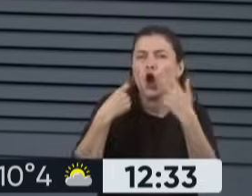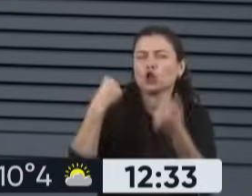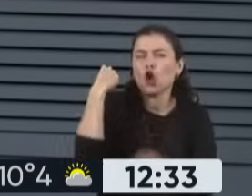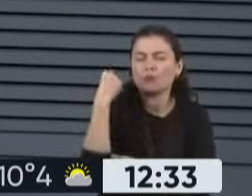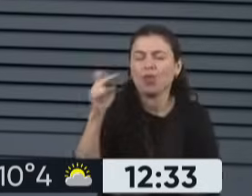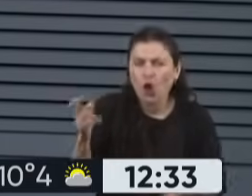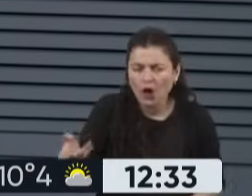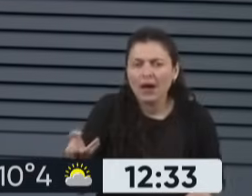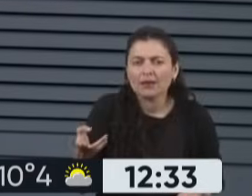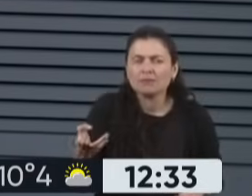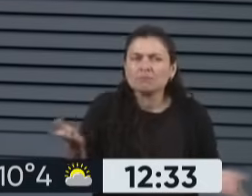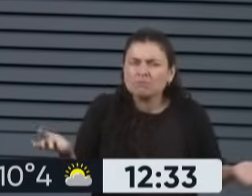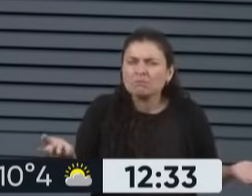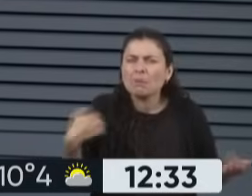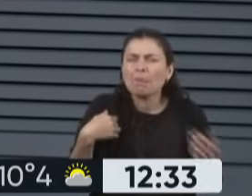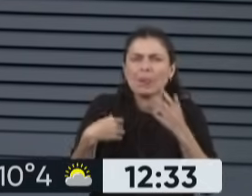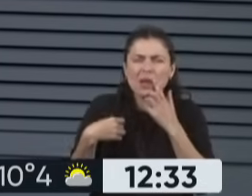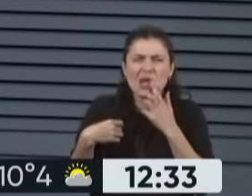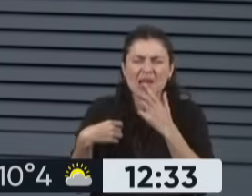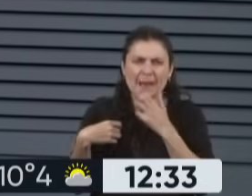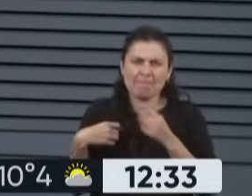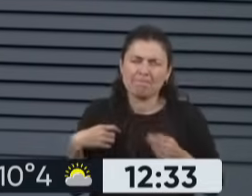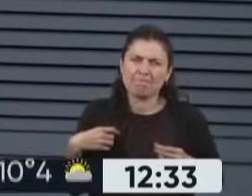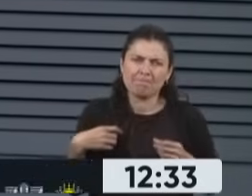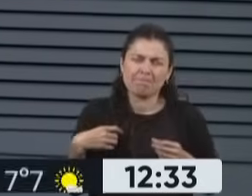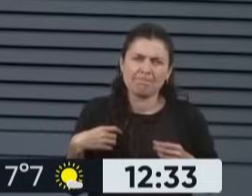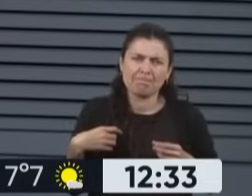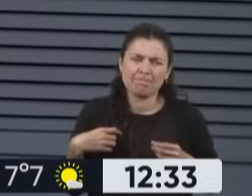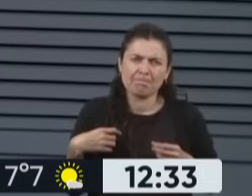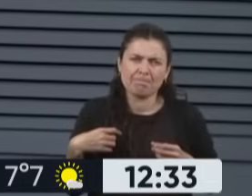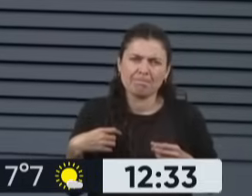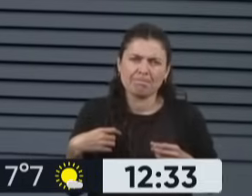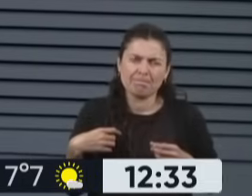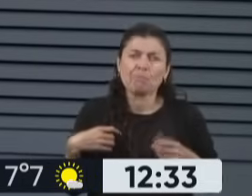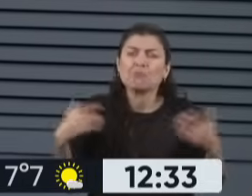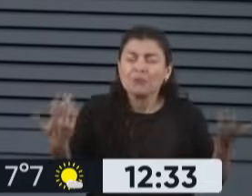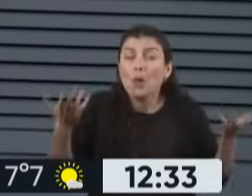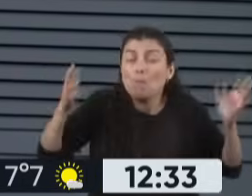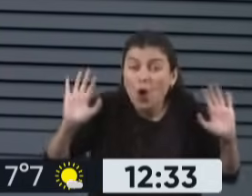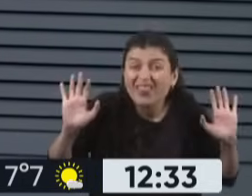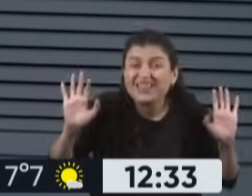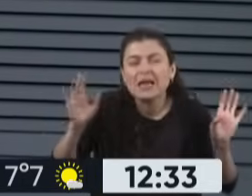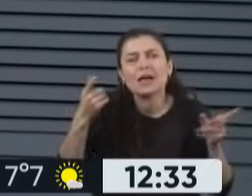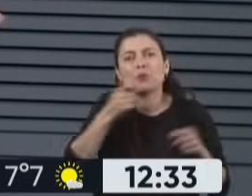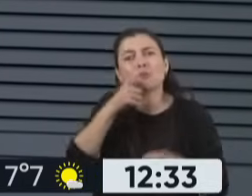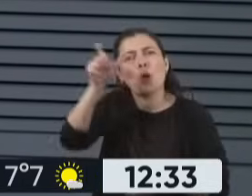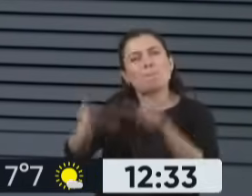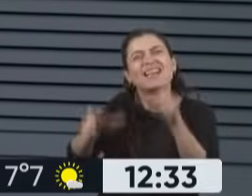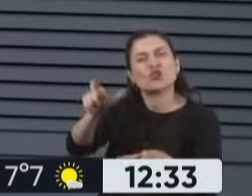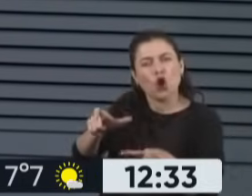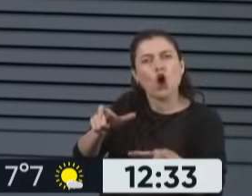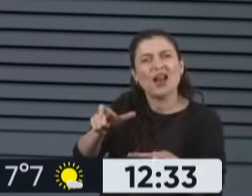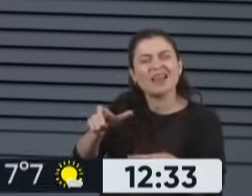diciendo, generar la posibilidad de que esa millonarias suma de dinero que manejan